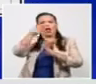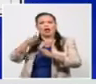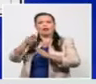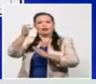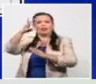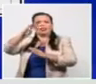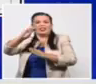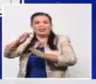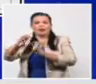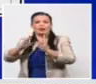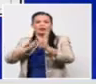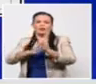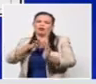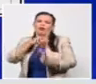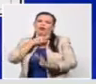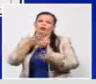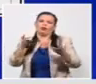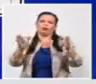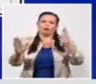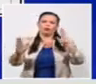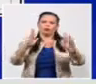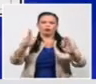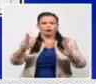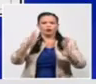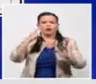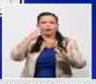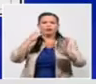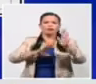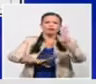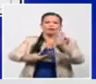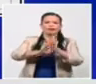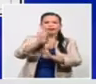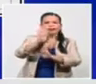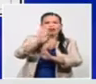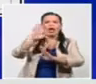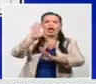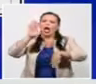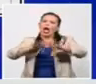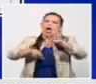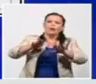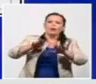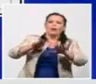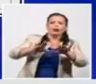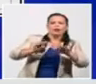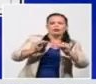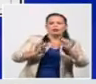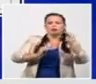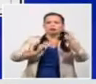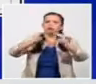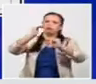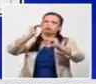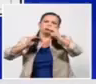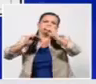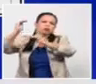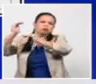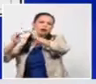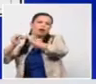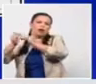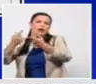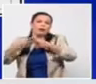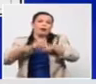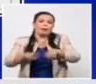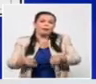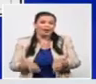cómo se ha ido incrementando, unos días más, unos días menos, pero la tendencia